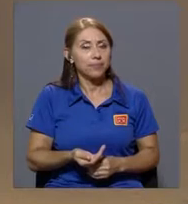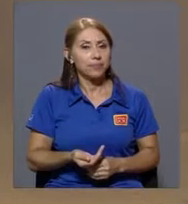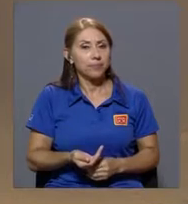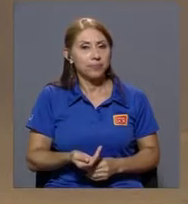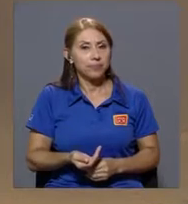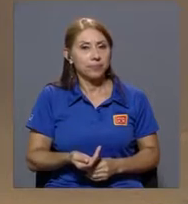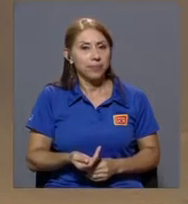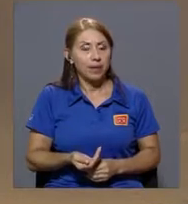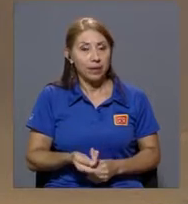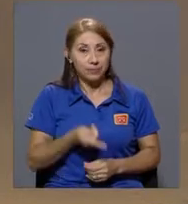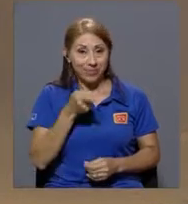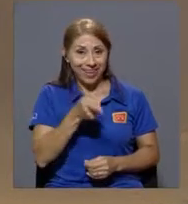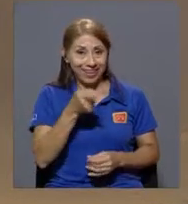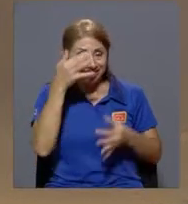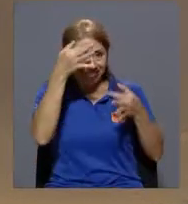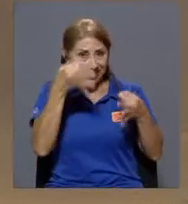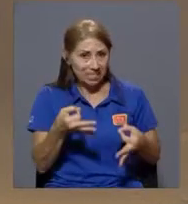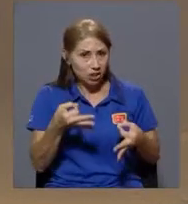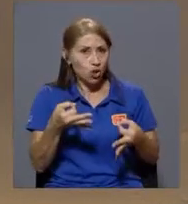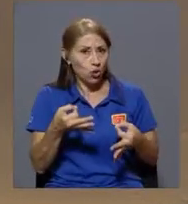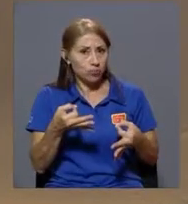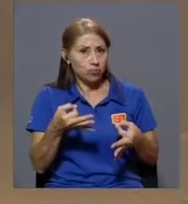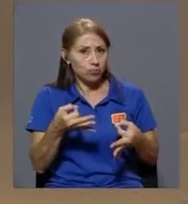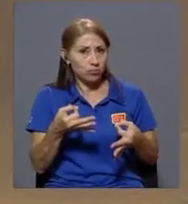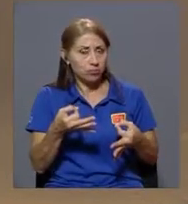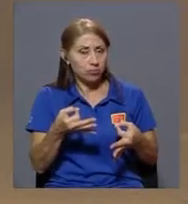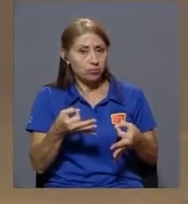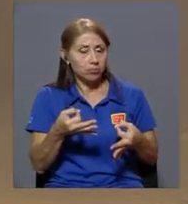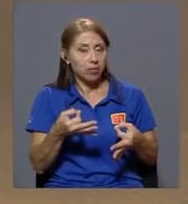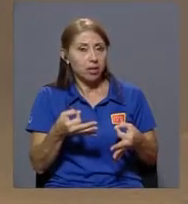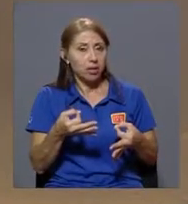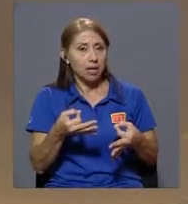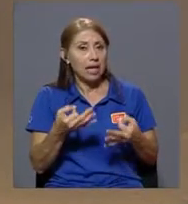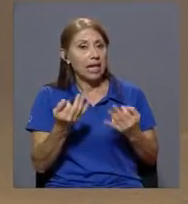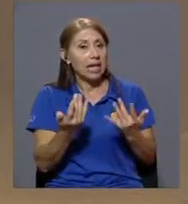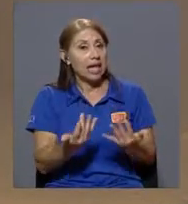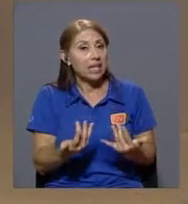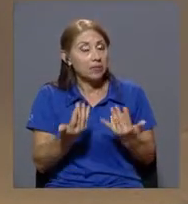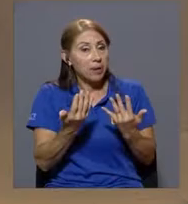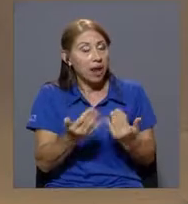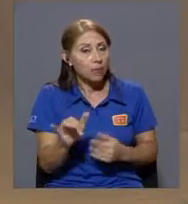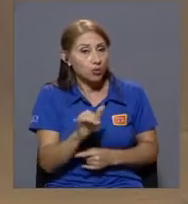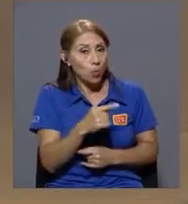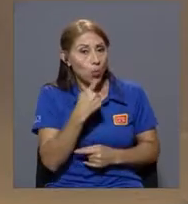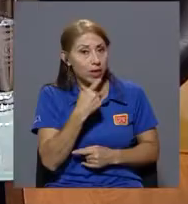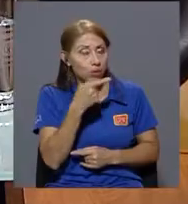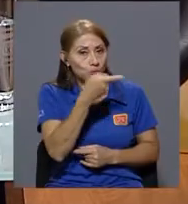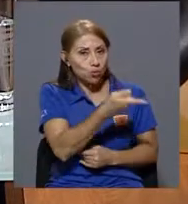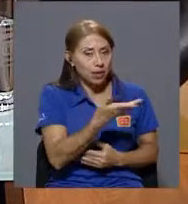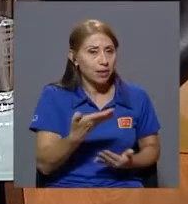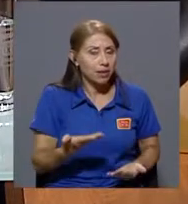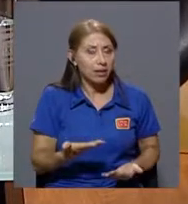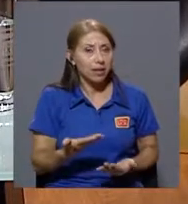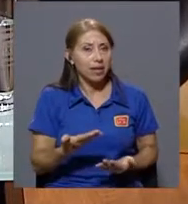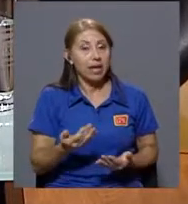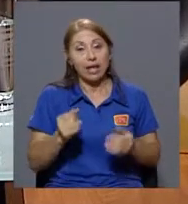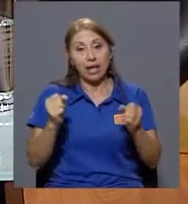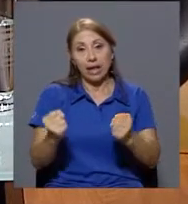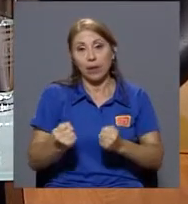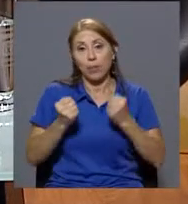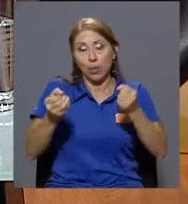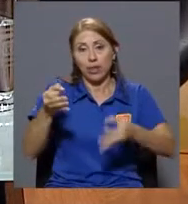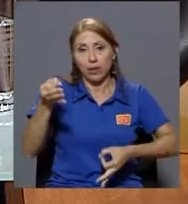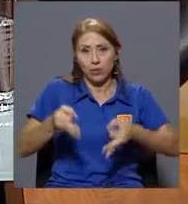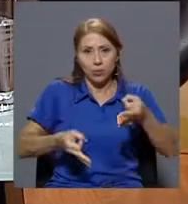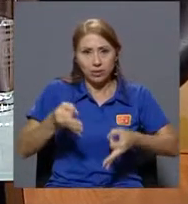esta decisión, que esperamos, y usted lo dijo con toda claridad, que el Poder Judicial